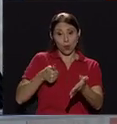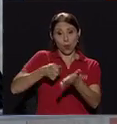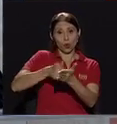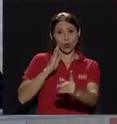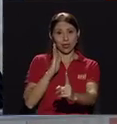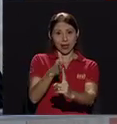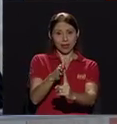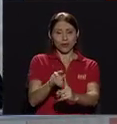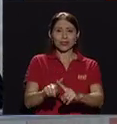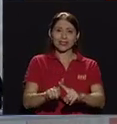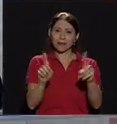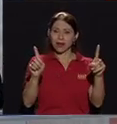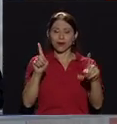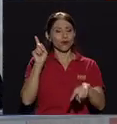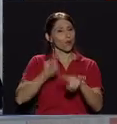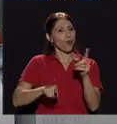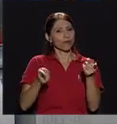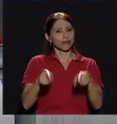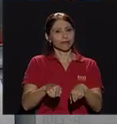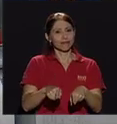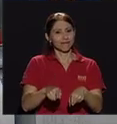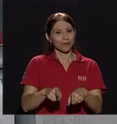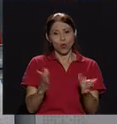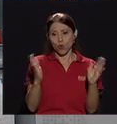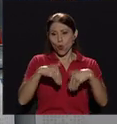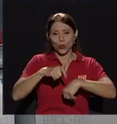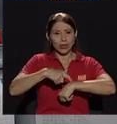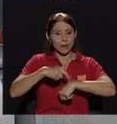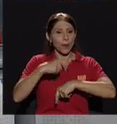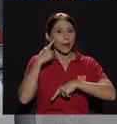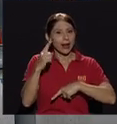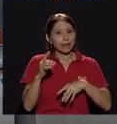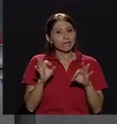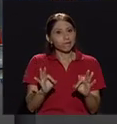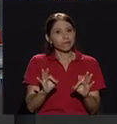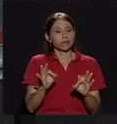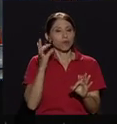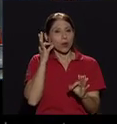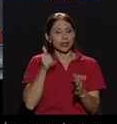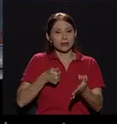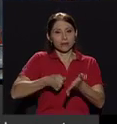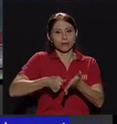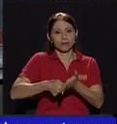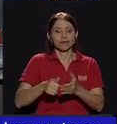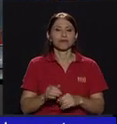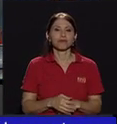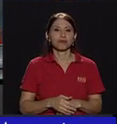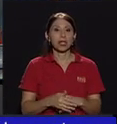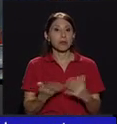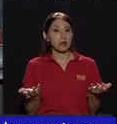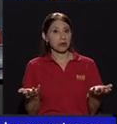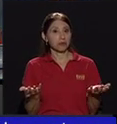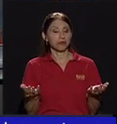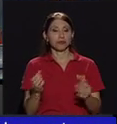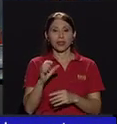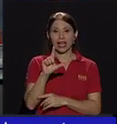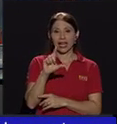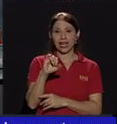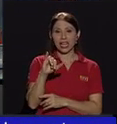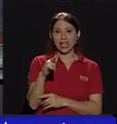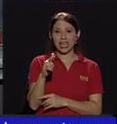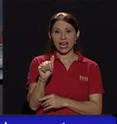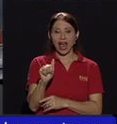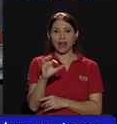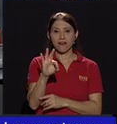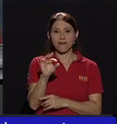Sin embargo, no se dio el tiempo para el voto de las mujeres. Y bueno, la Liga Feminista,